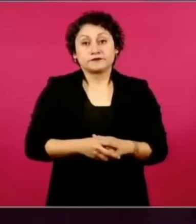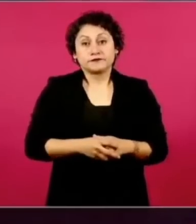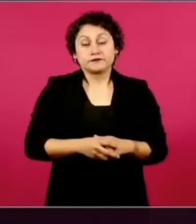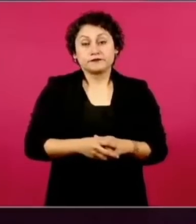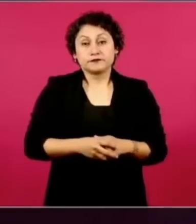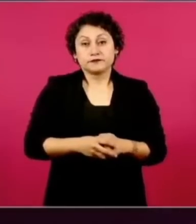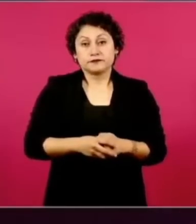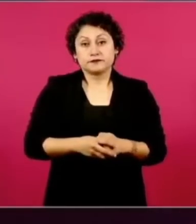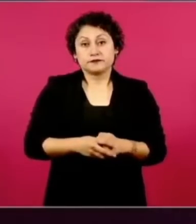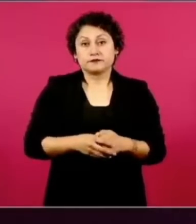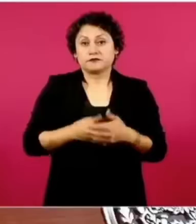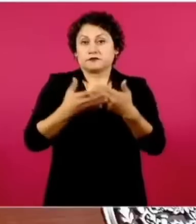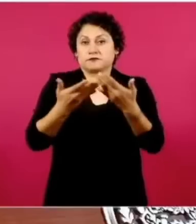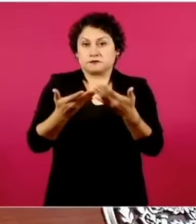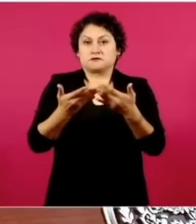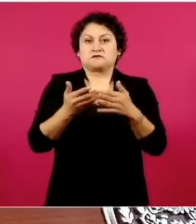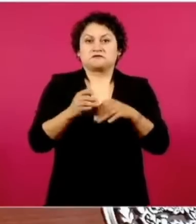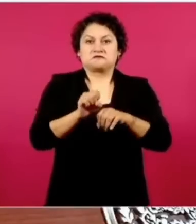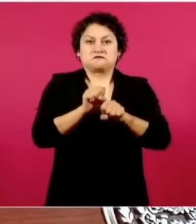cómo funciona,